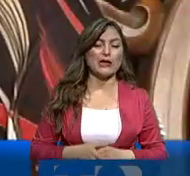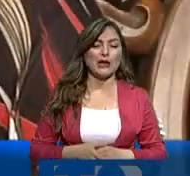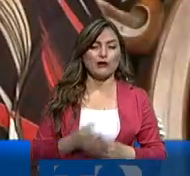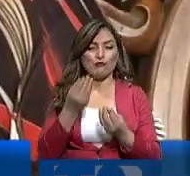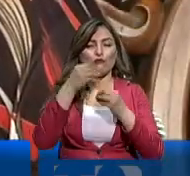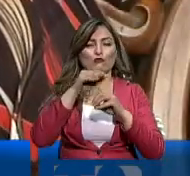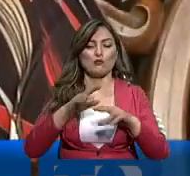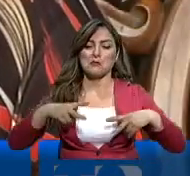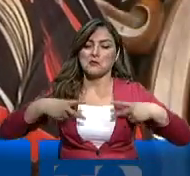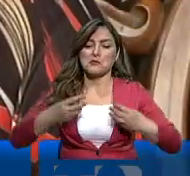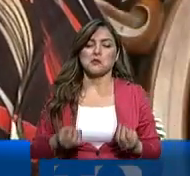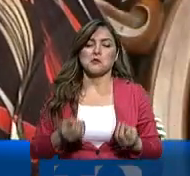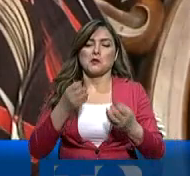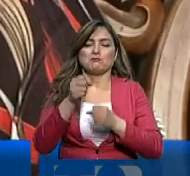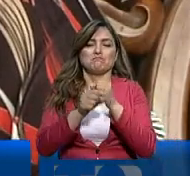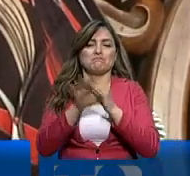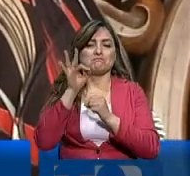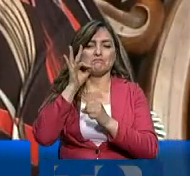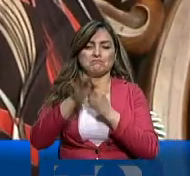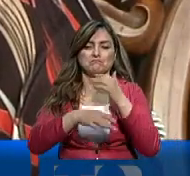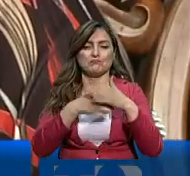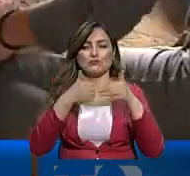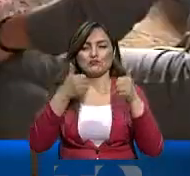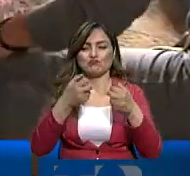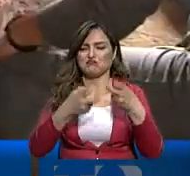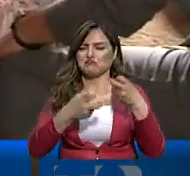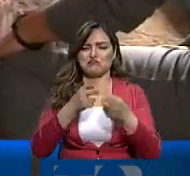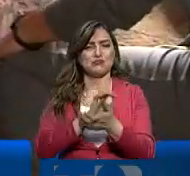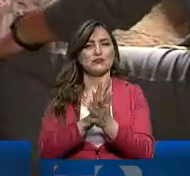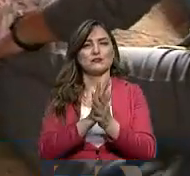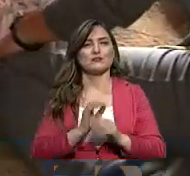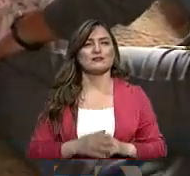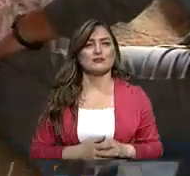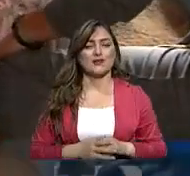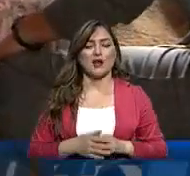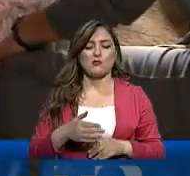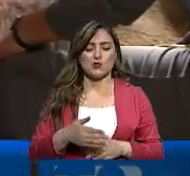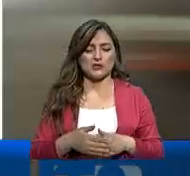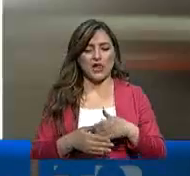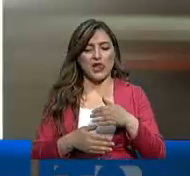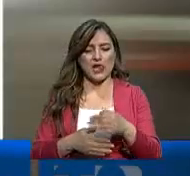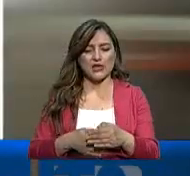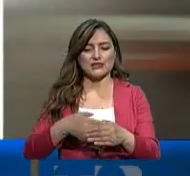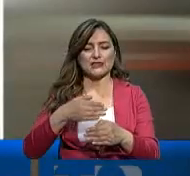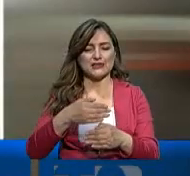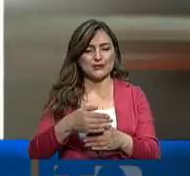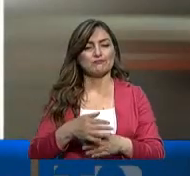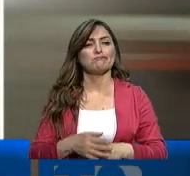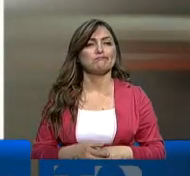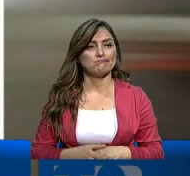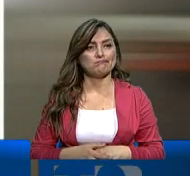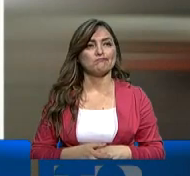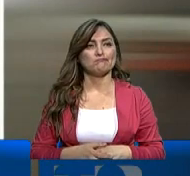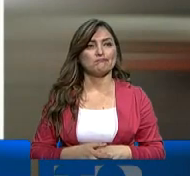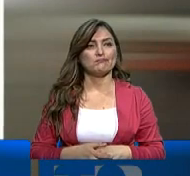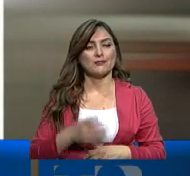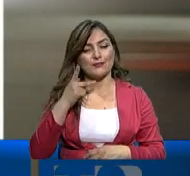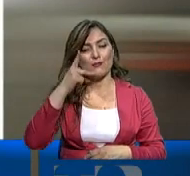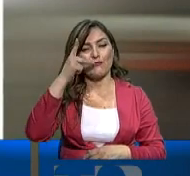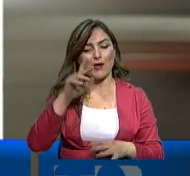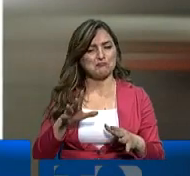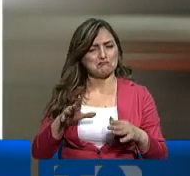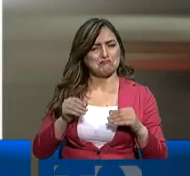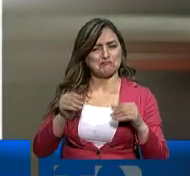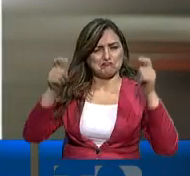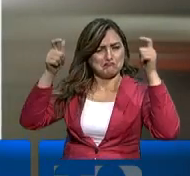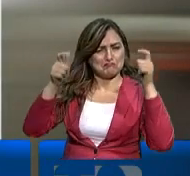pasaron los exámenes todo bien sin ningún problema siguieron todos los procedimientos e incluso se graduaron como padres adoptantes